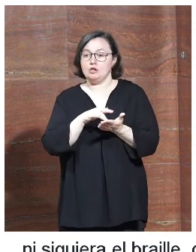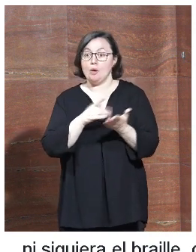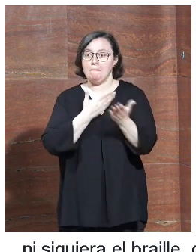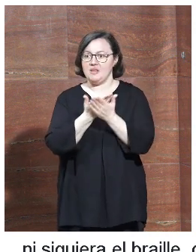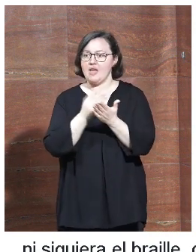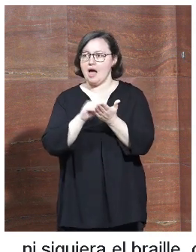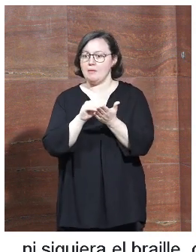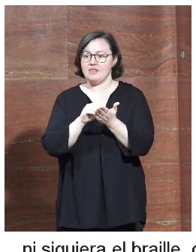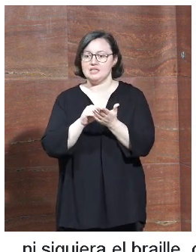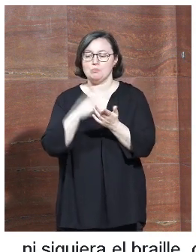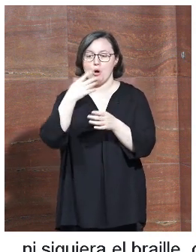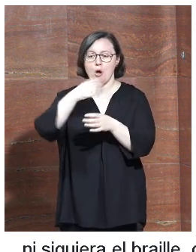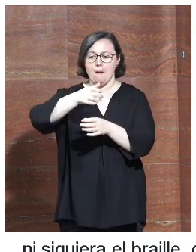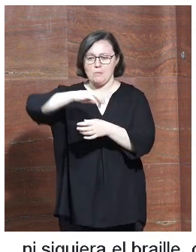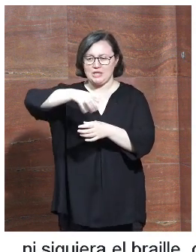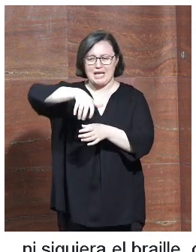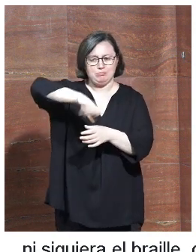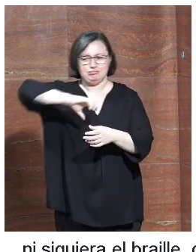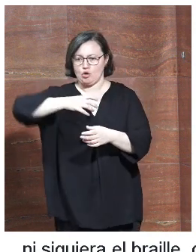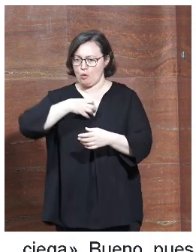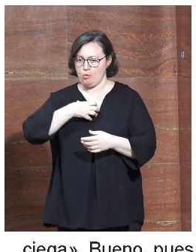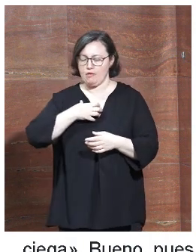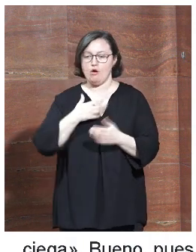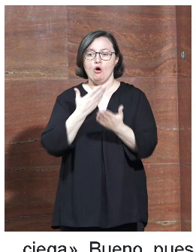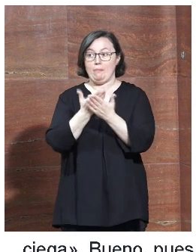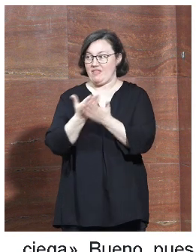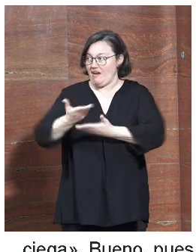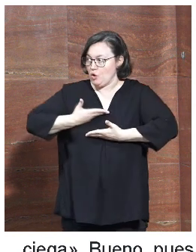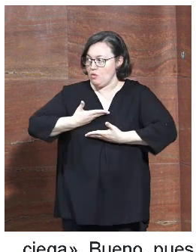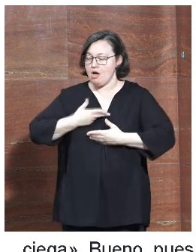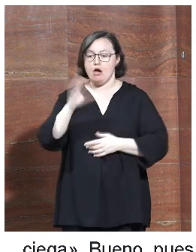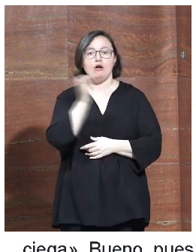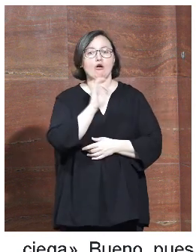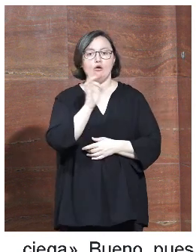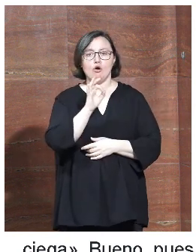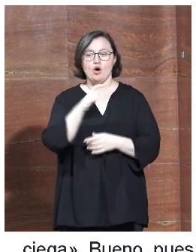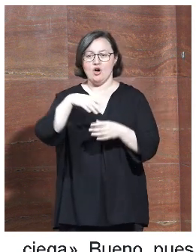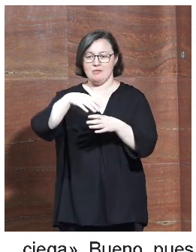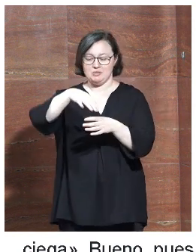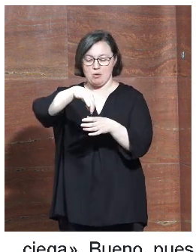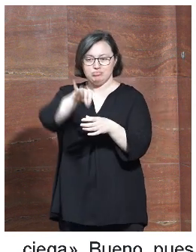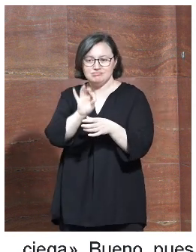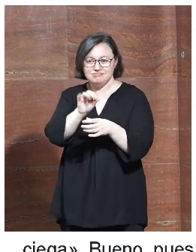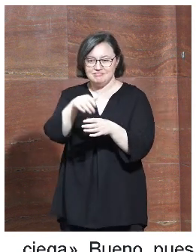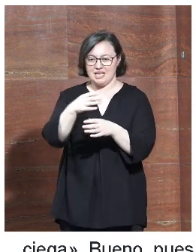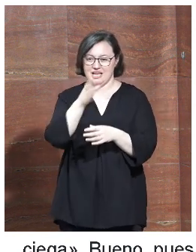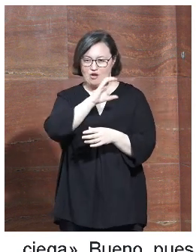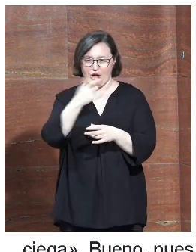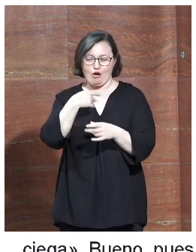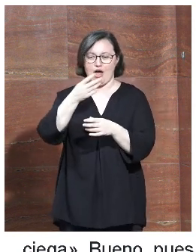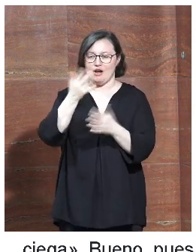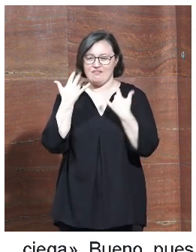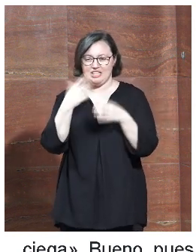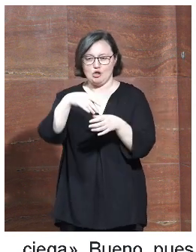pedir ayuda para abrir una botella, tengo que pedir ayuda para abrir una lata, tengo que